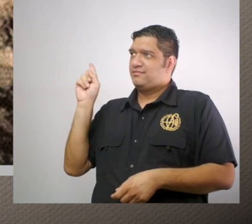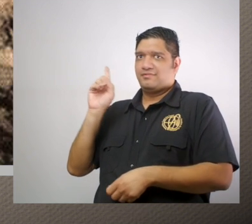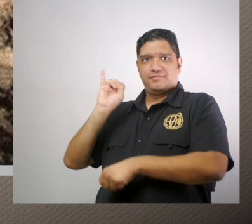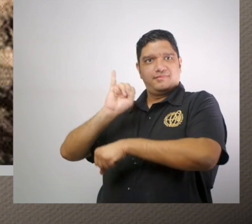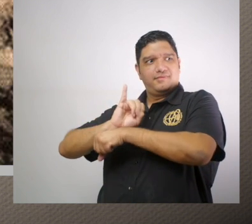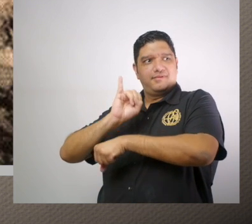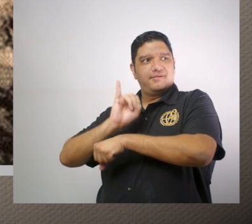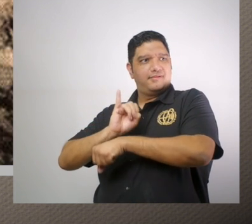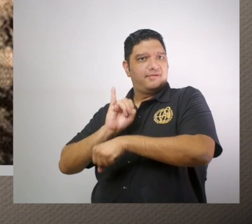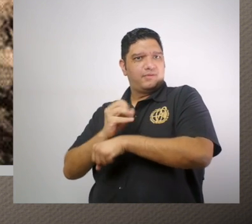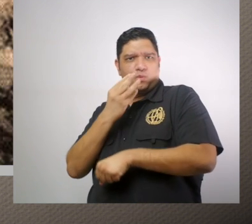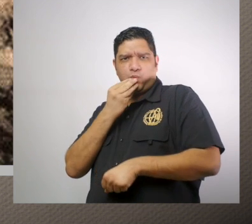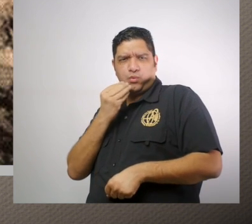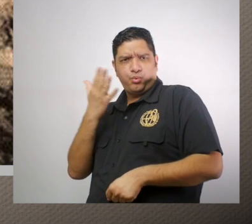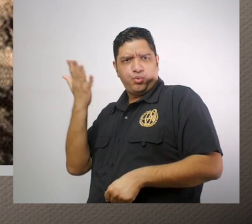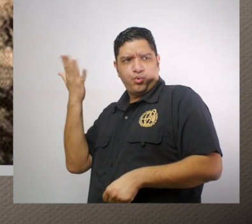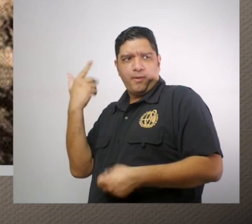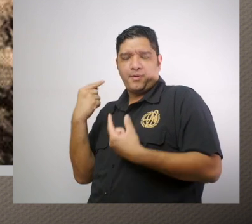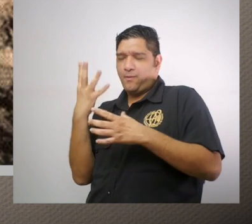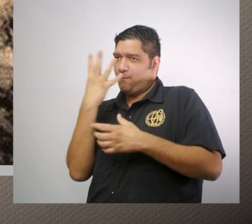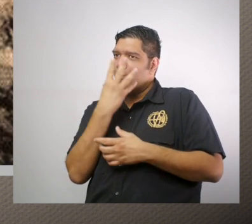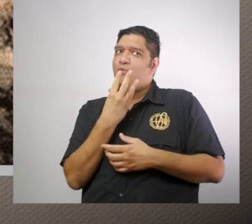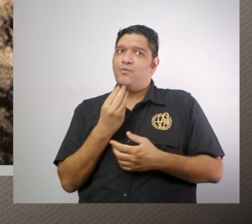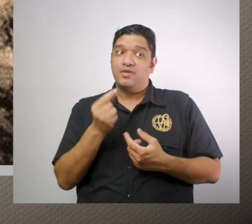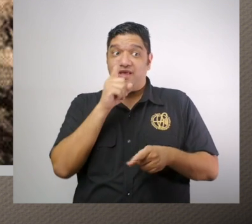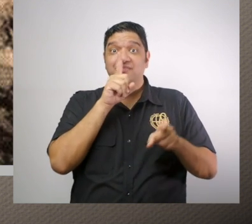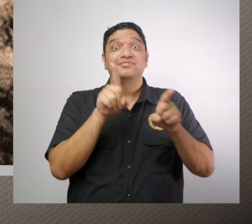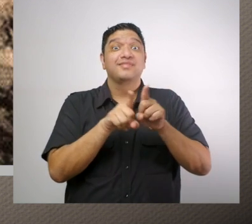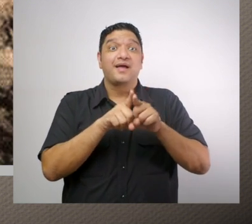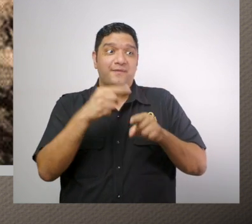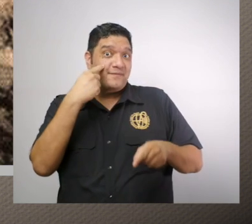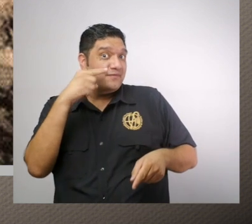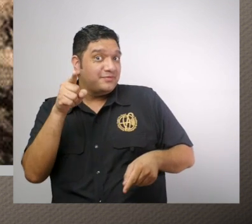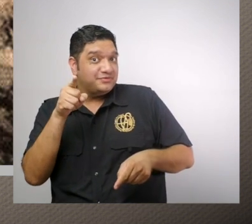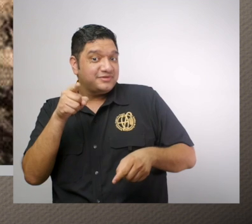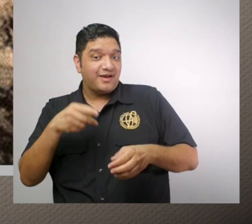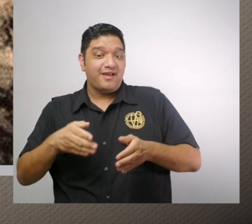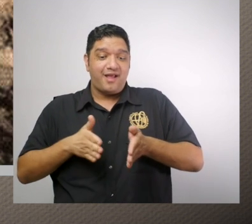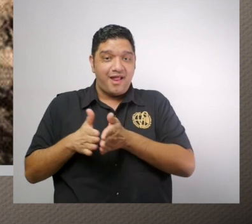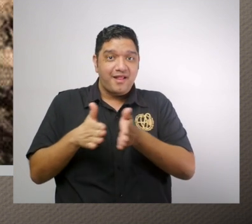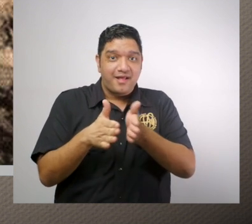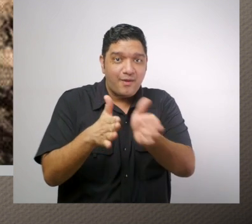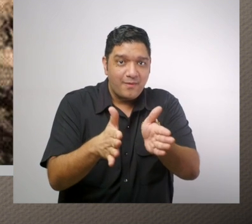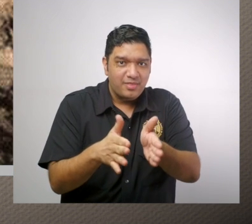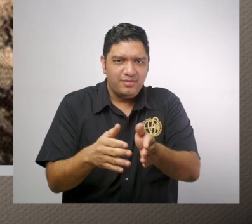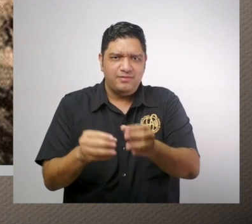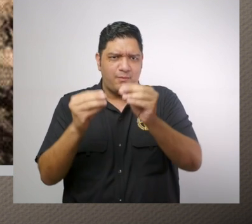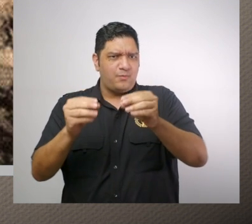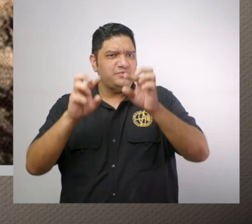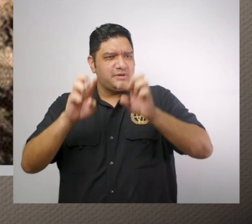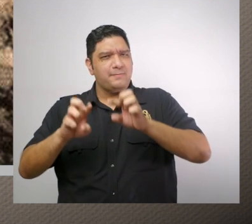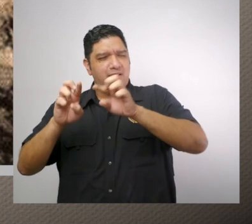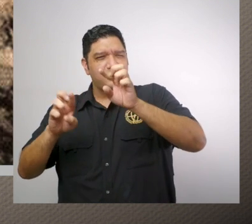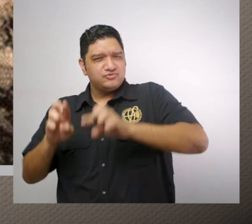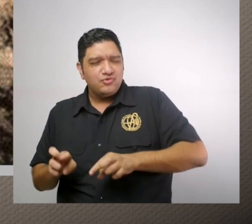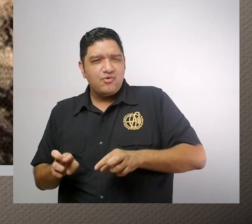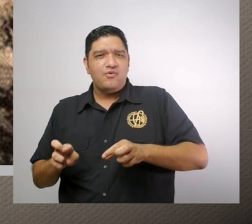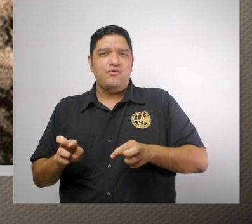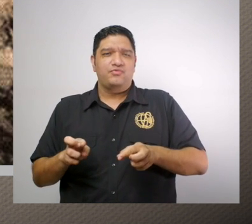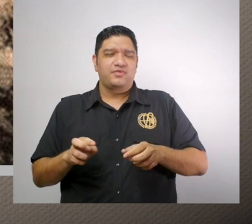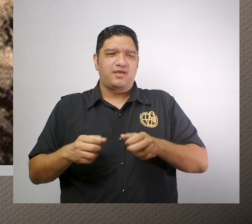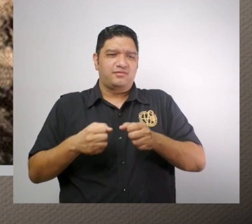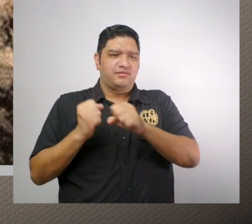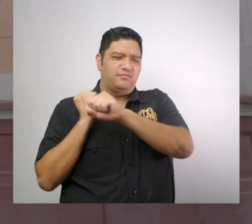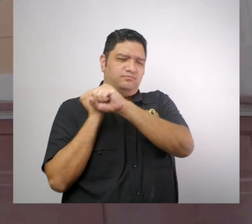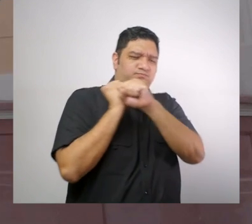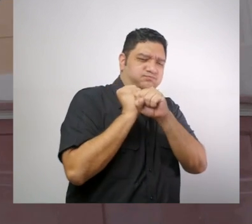este edificio, asimismo el camino transitado por muchas carretas,